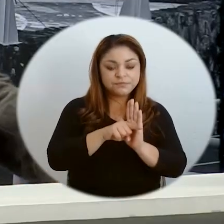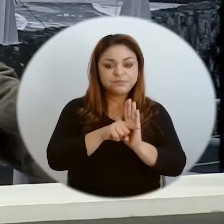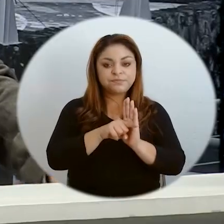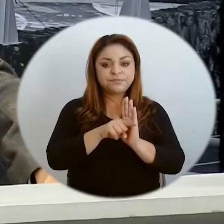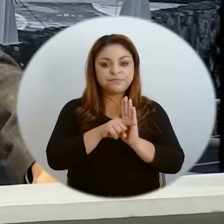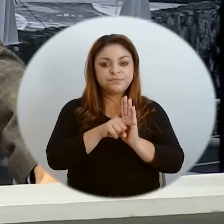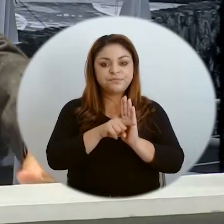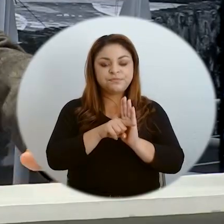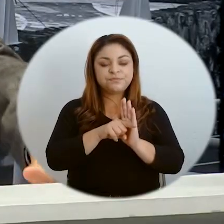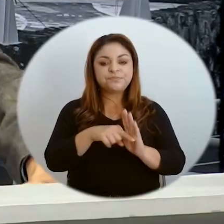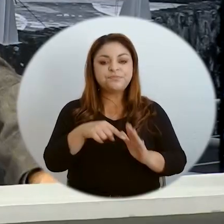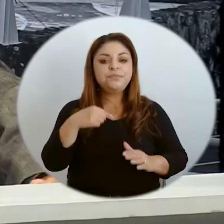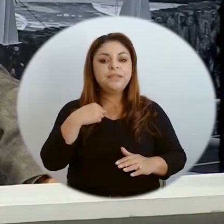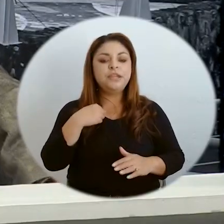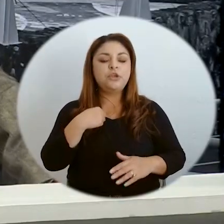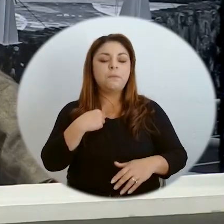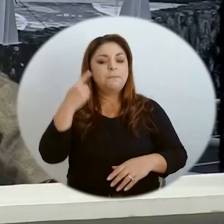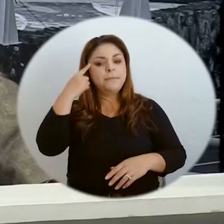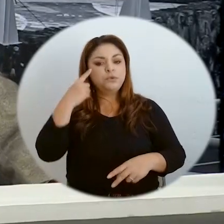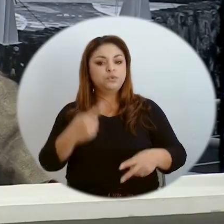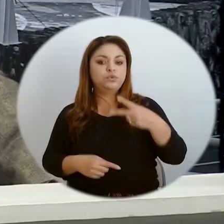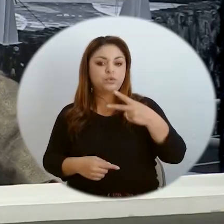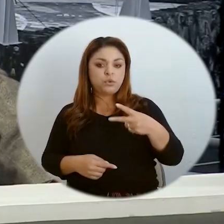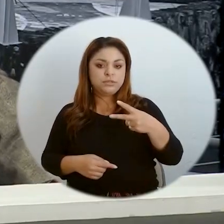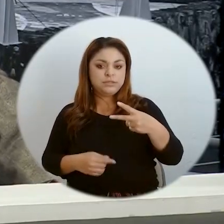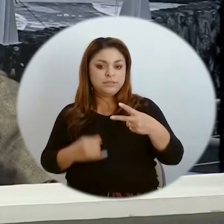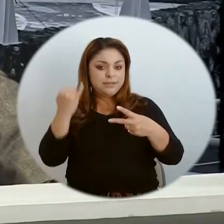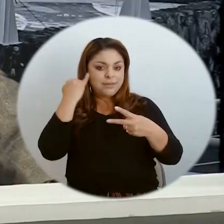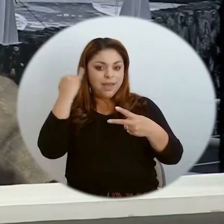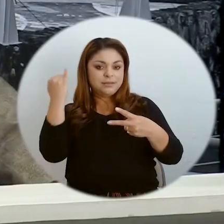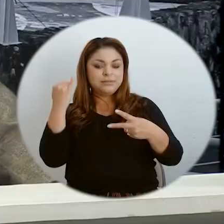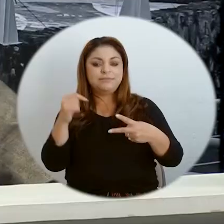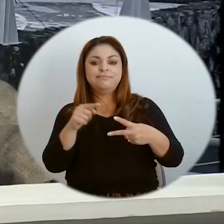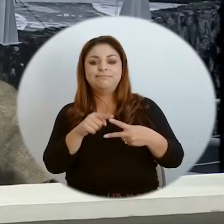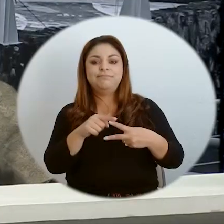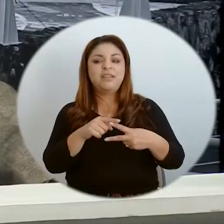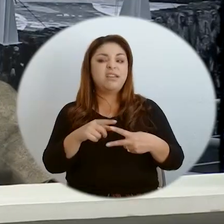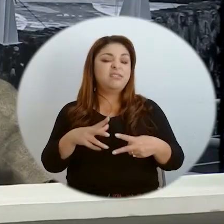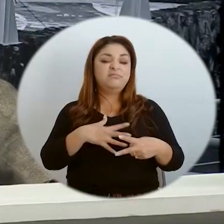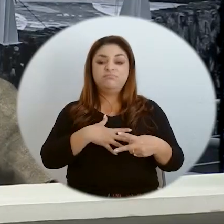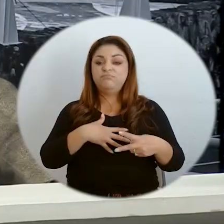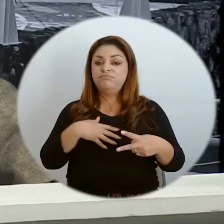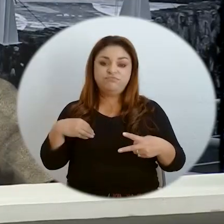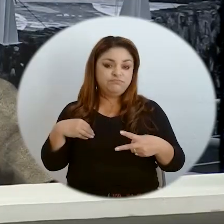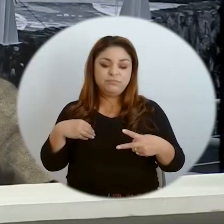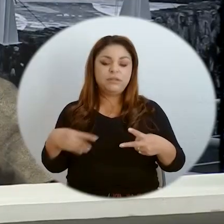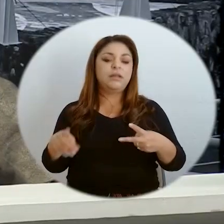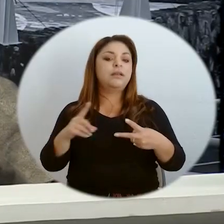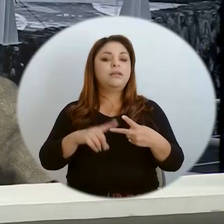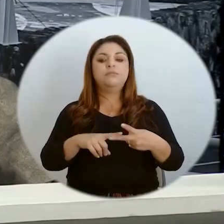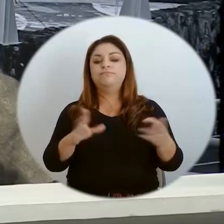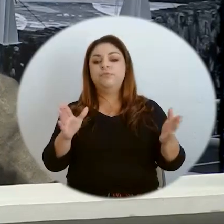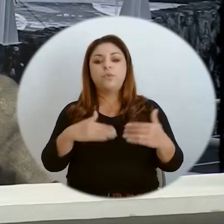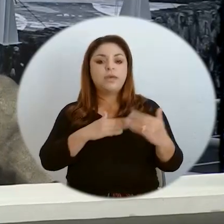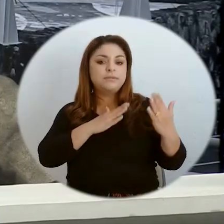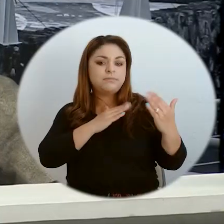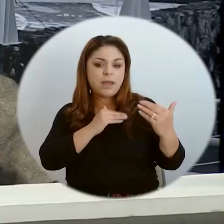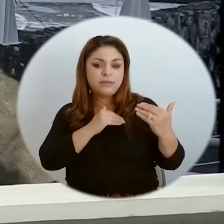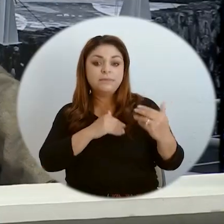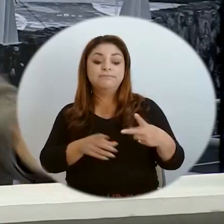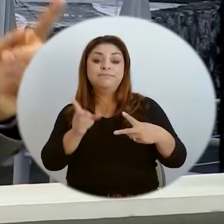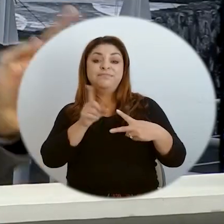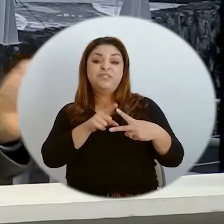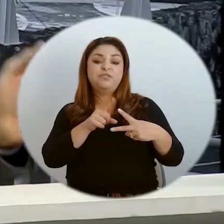mundo, pero creo que también pesa mucho, yo diría dos ideas, ¿verdad? El desencanto y la